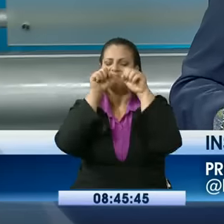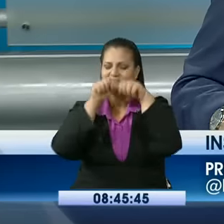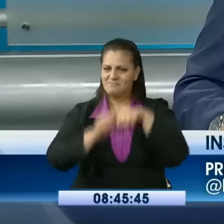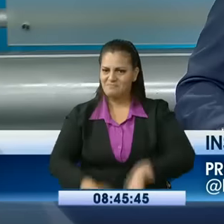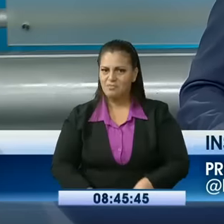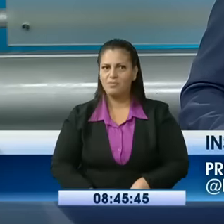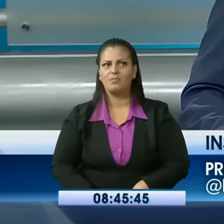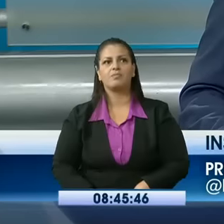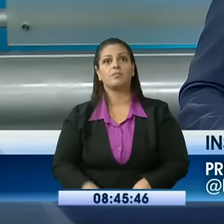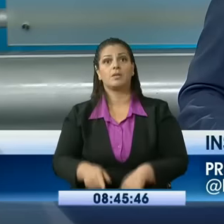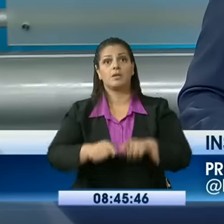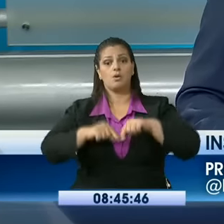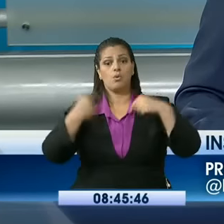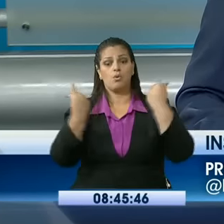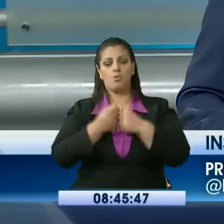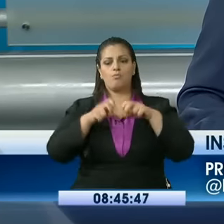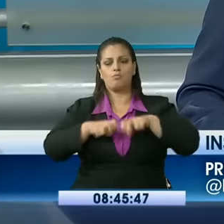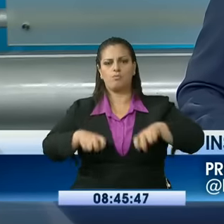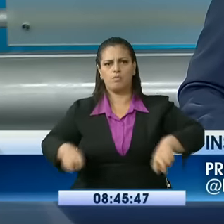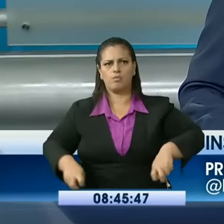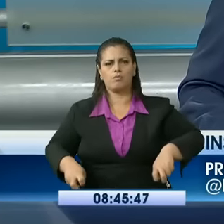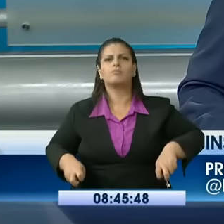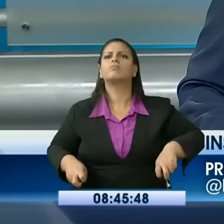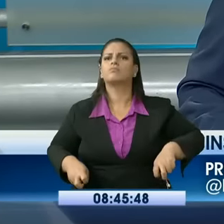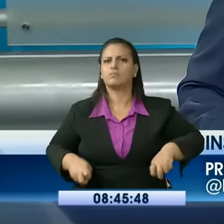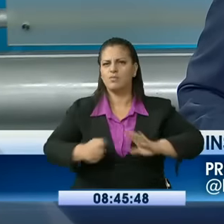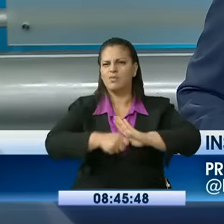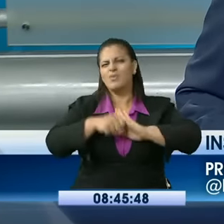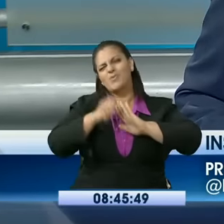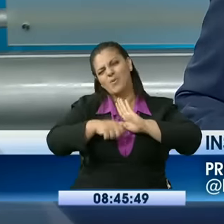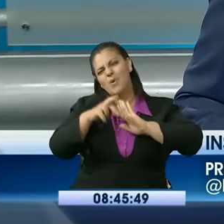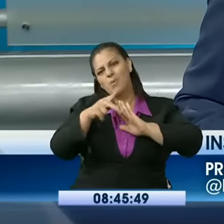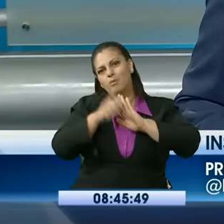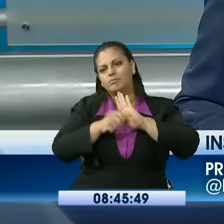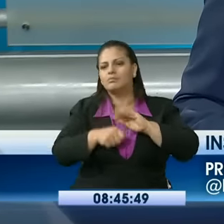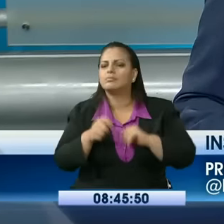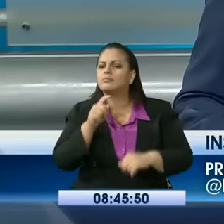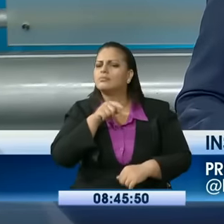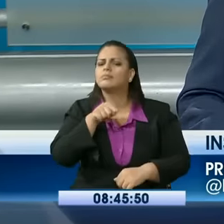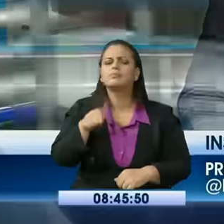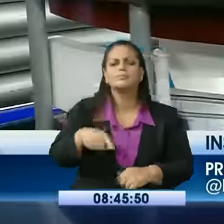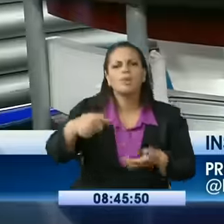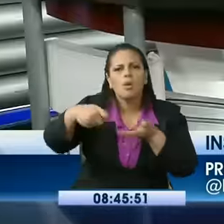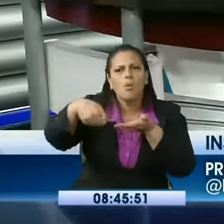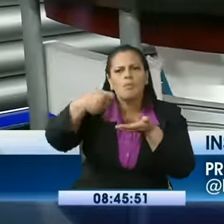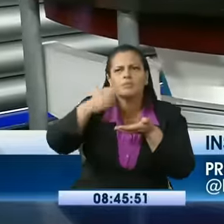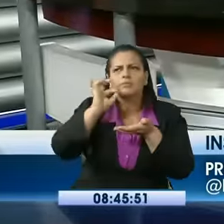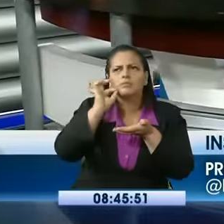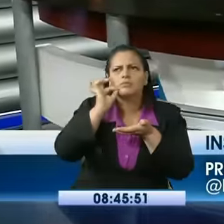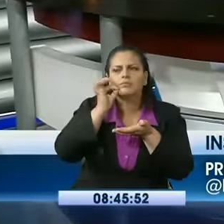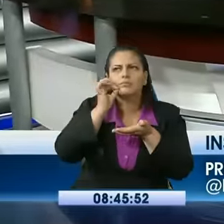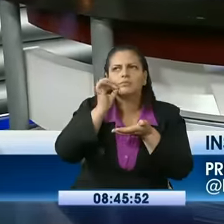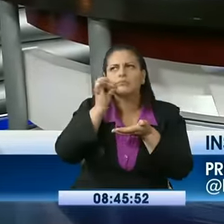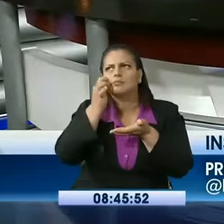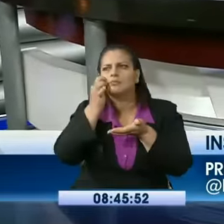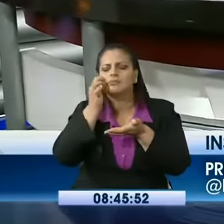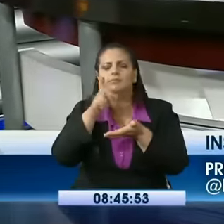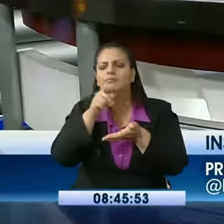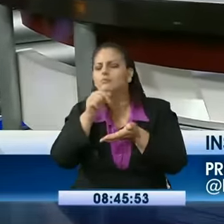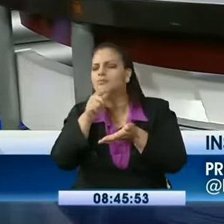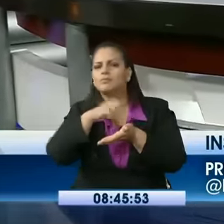o que el jurado, compuesto por personas conocedoras de los sabores típicos, porteños y de